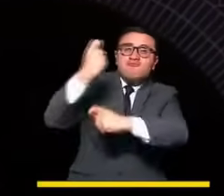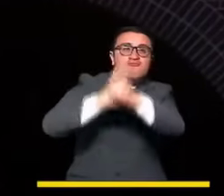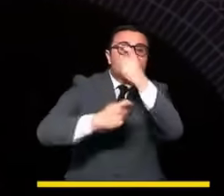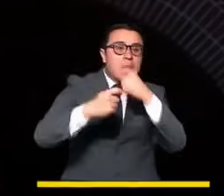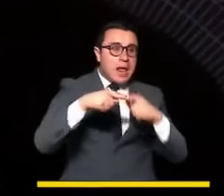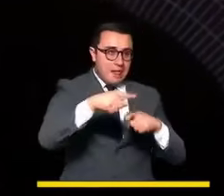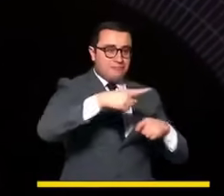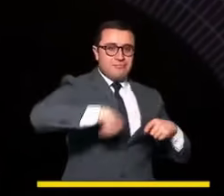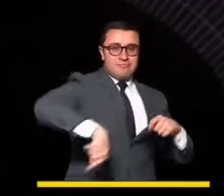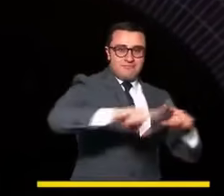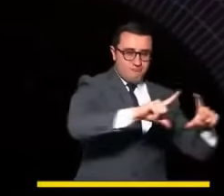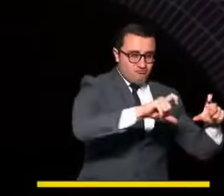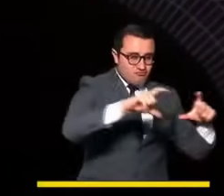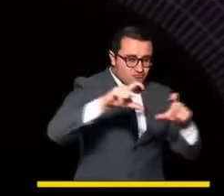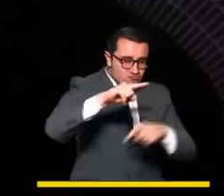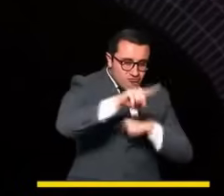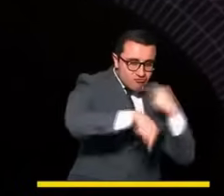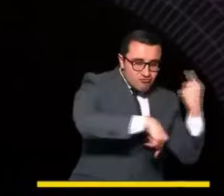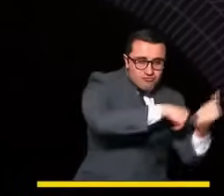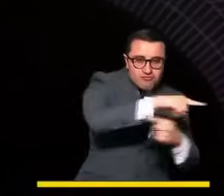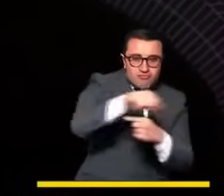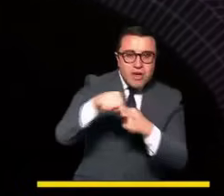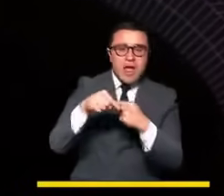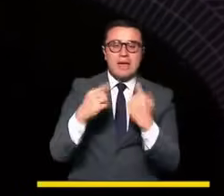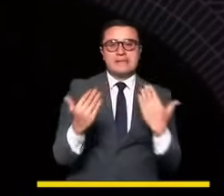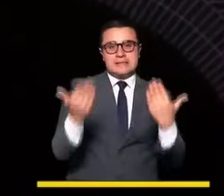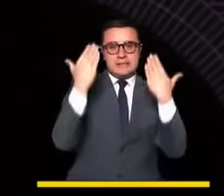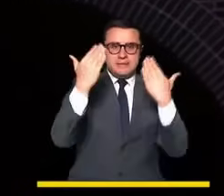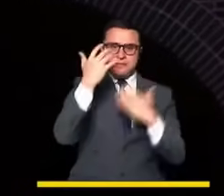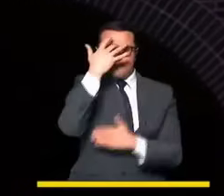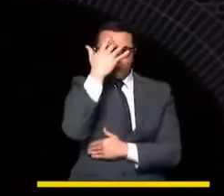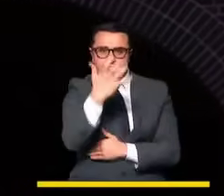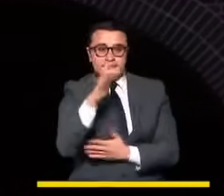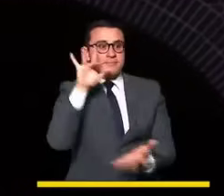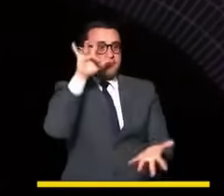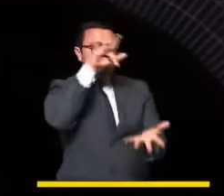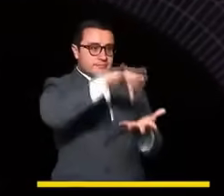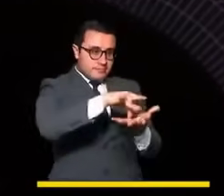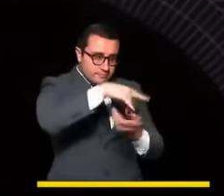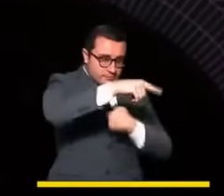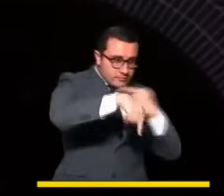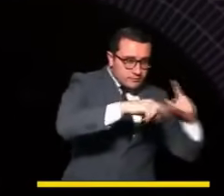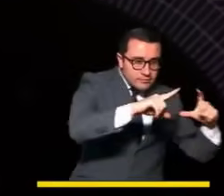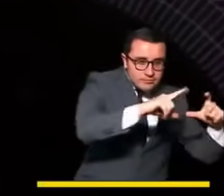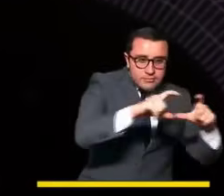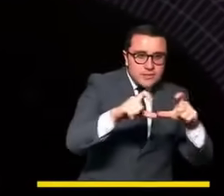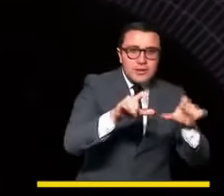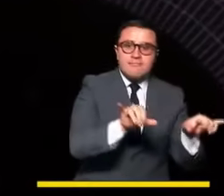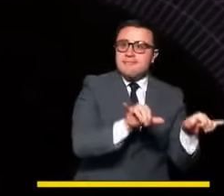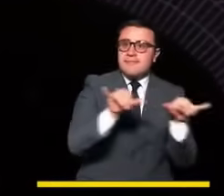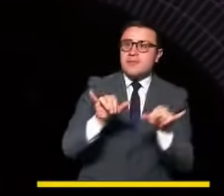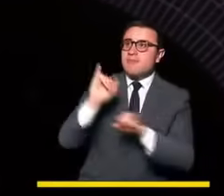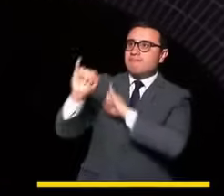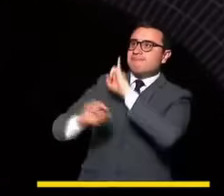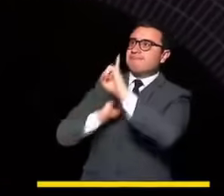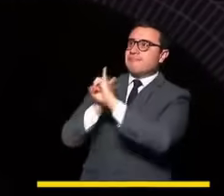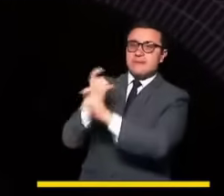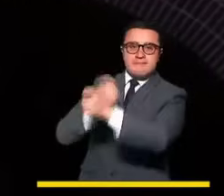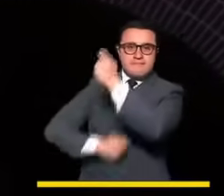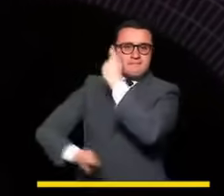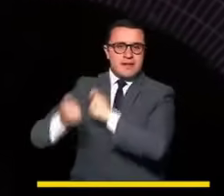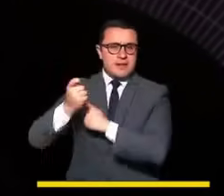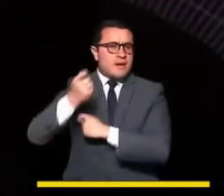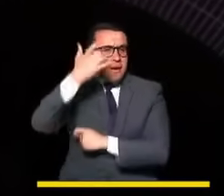está, sino porque la venida del turista extranjero hace las veces de una exportación, al traer